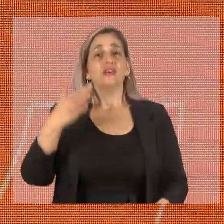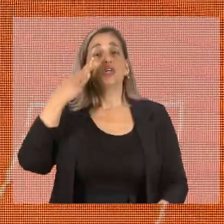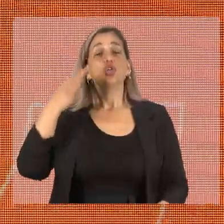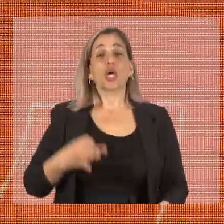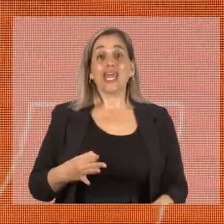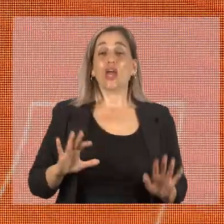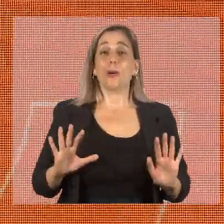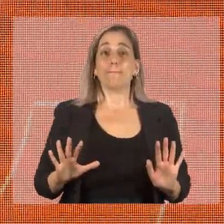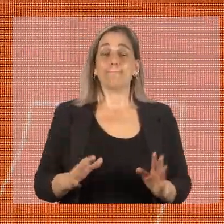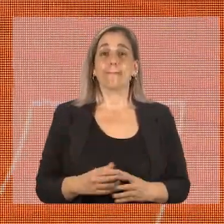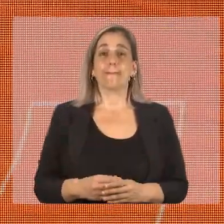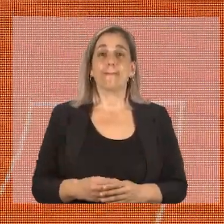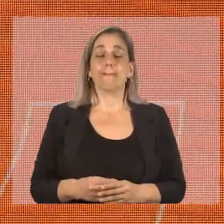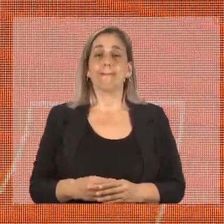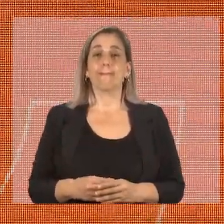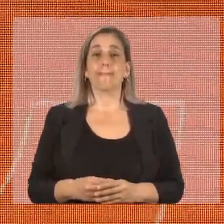Yo creo que